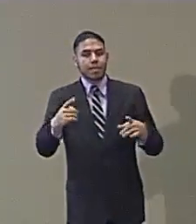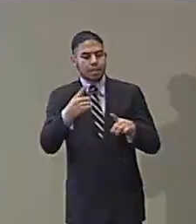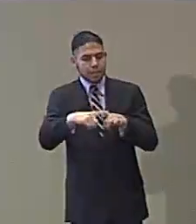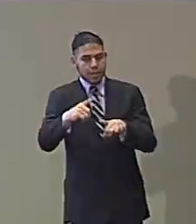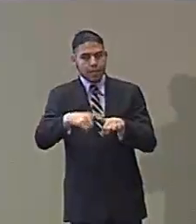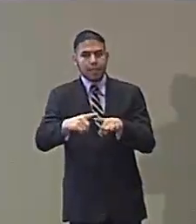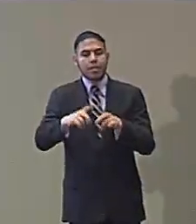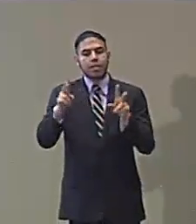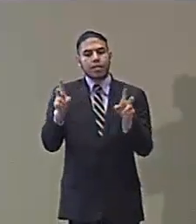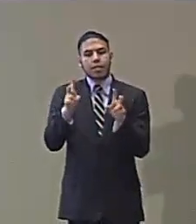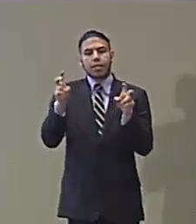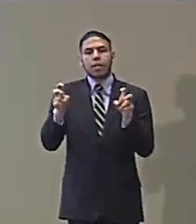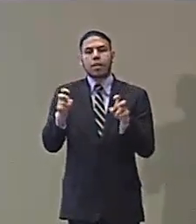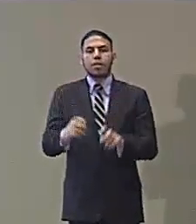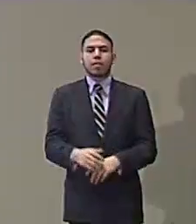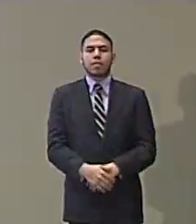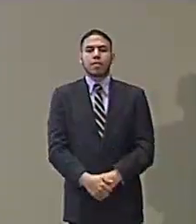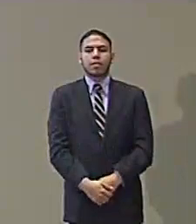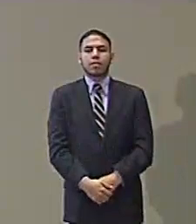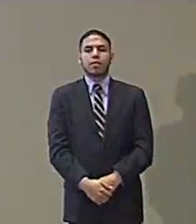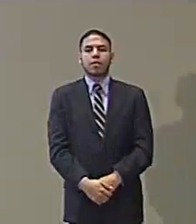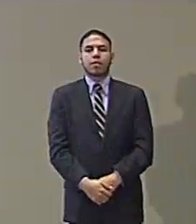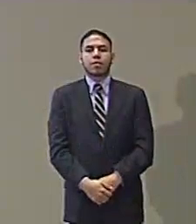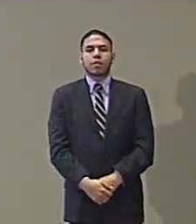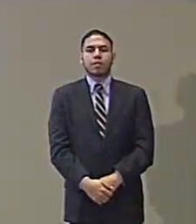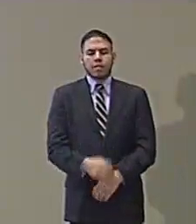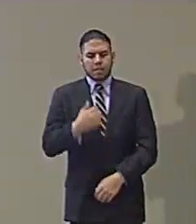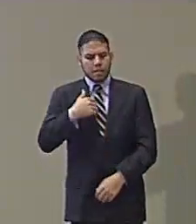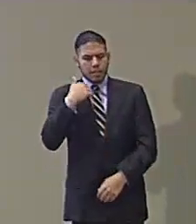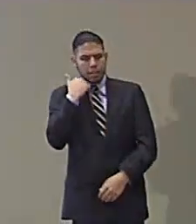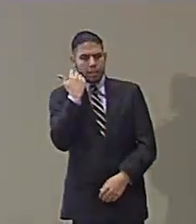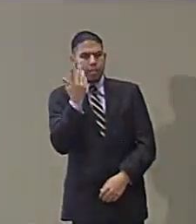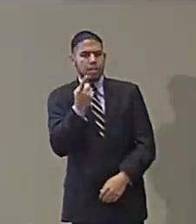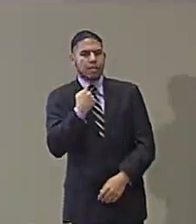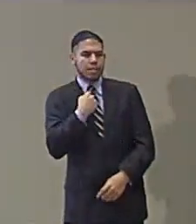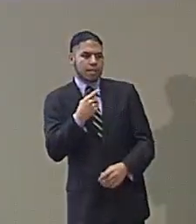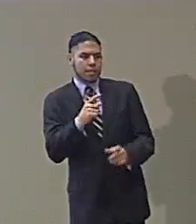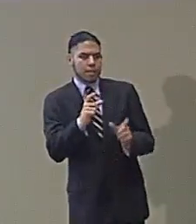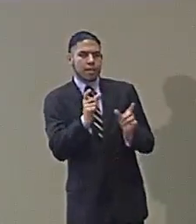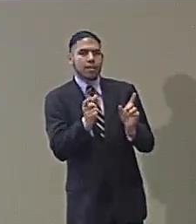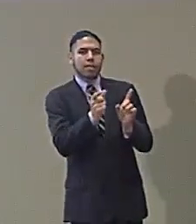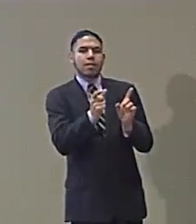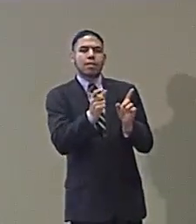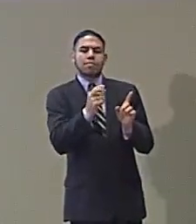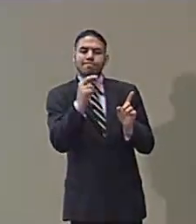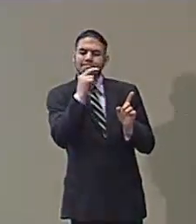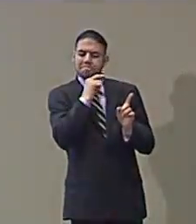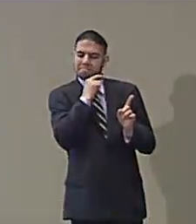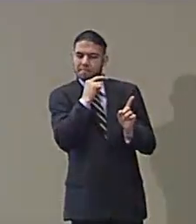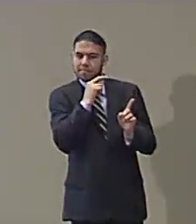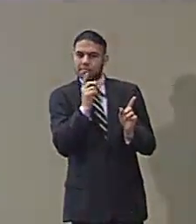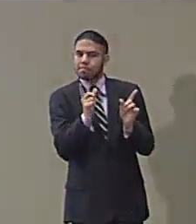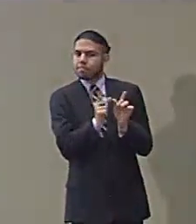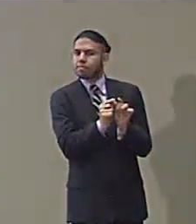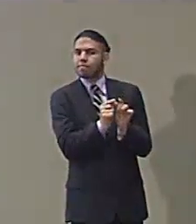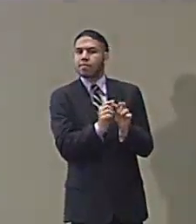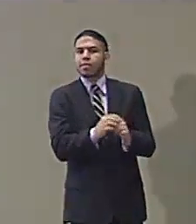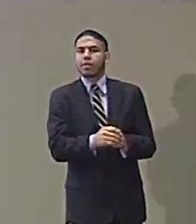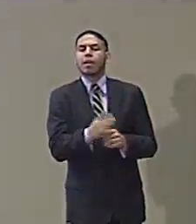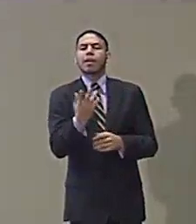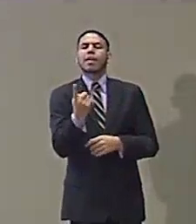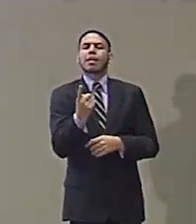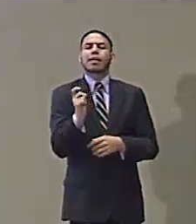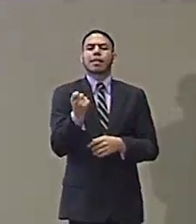temas del sector y quisiera ser una pequeña remembranza muy rápida de lo que es el turismo en nuestro